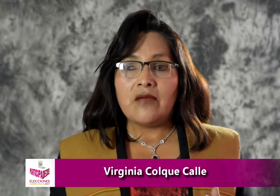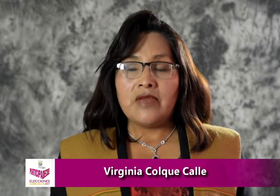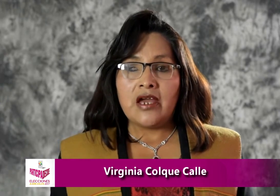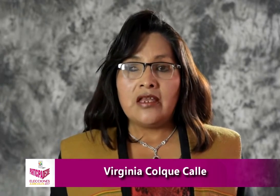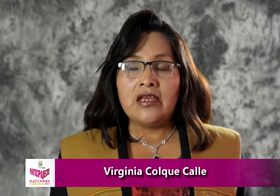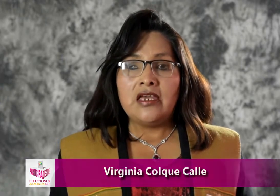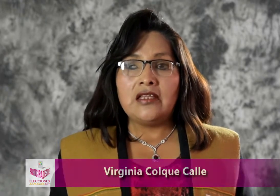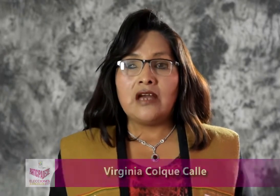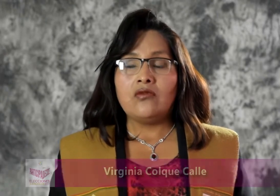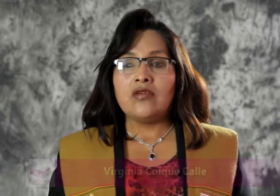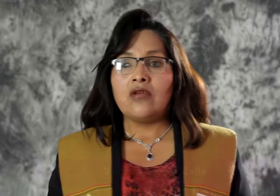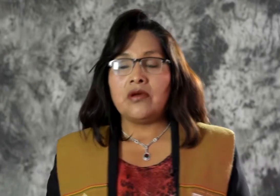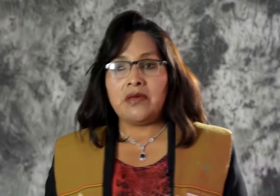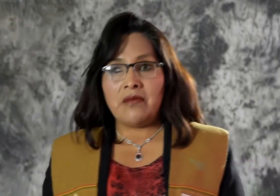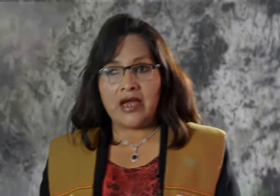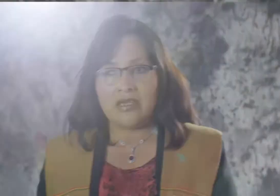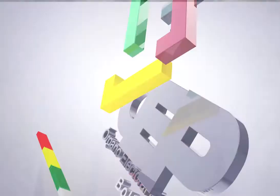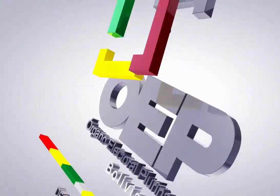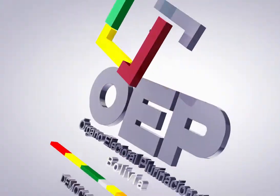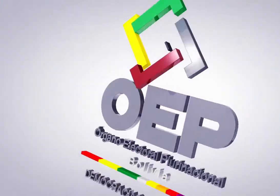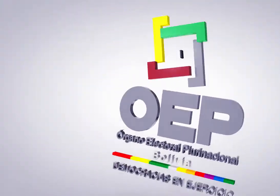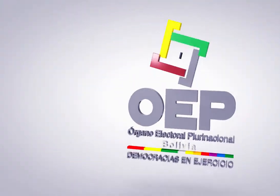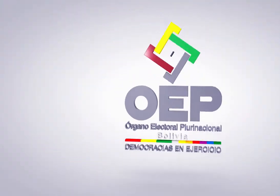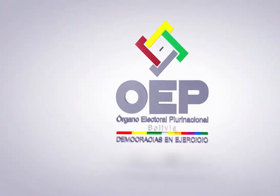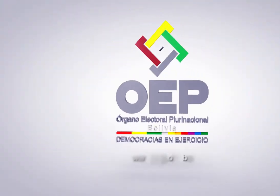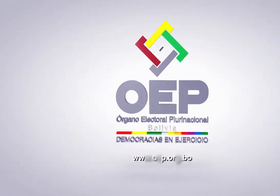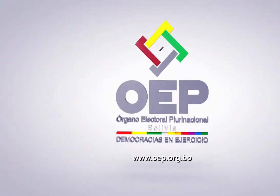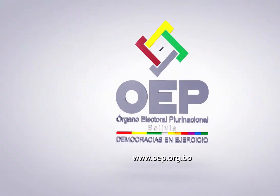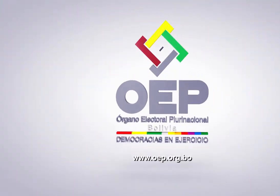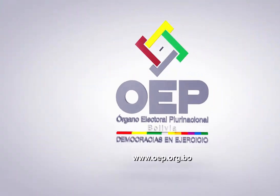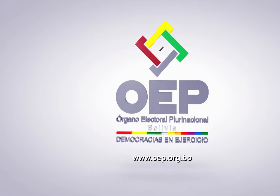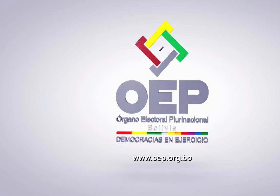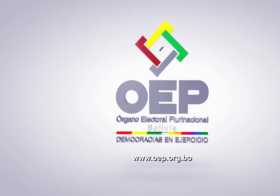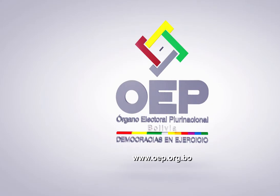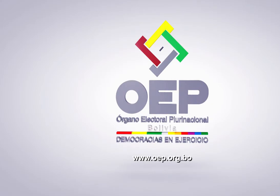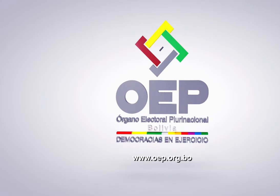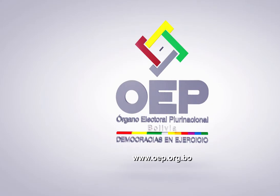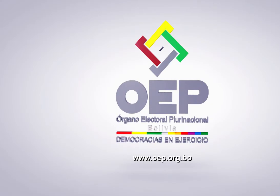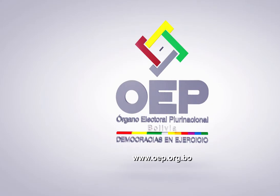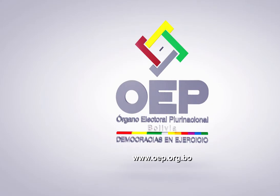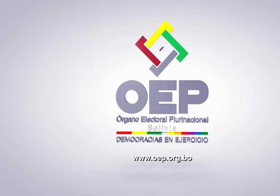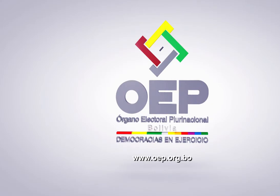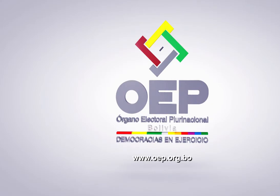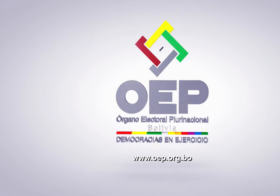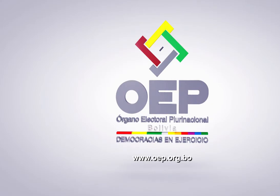lograremos cambiar y dar una nueva imagen. Órgano Electoral Plurinacional. Democracias en ejercicio.